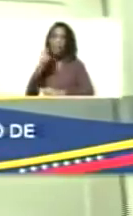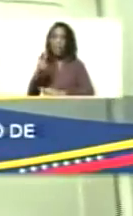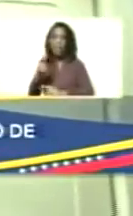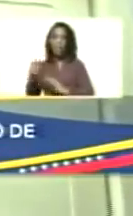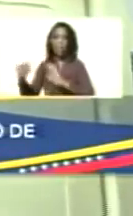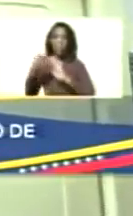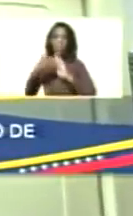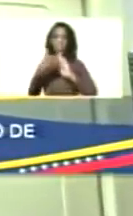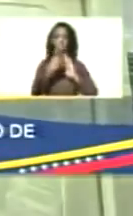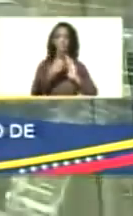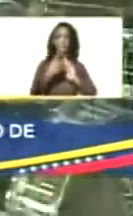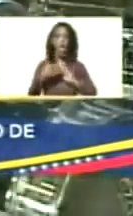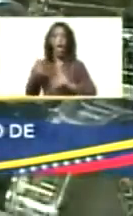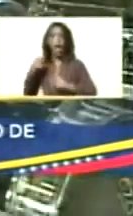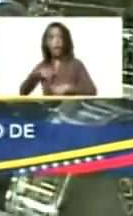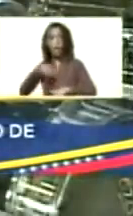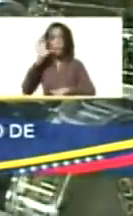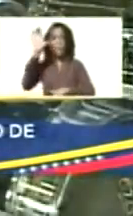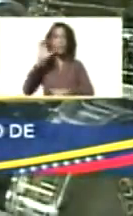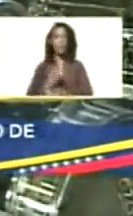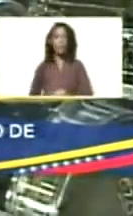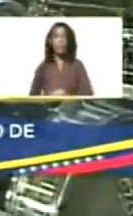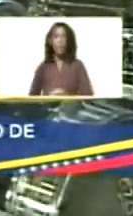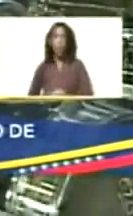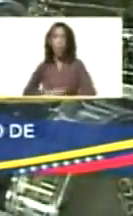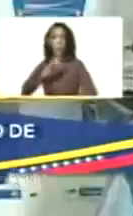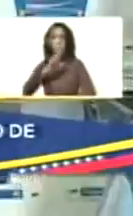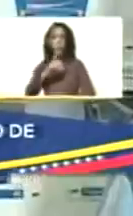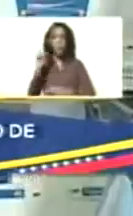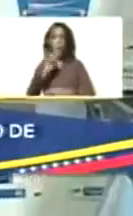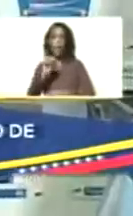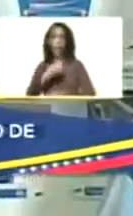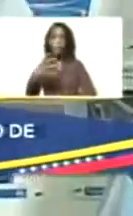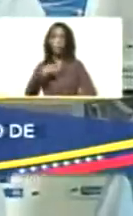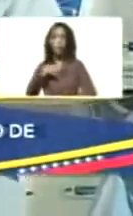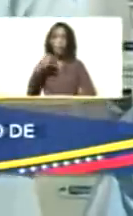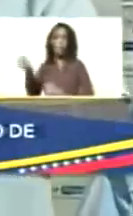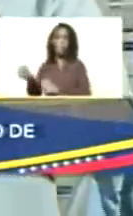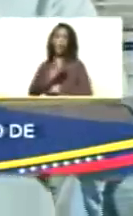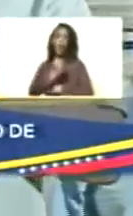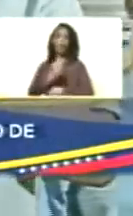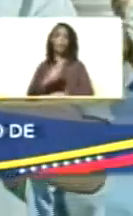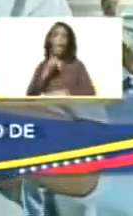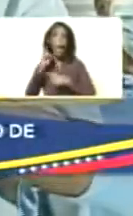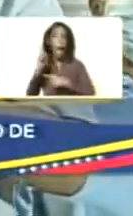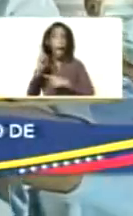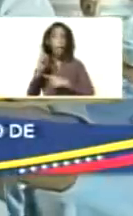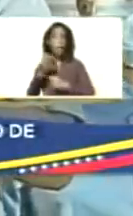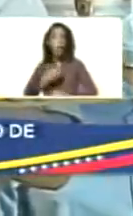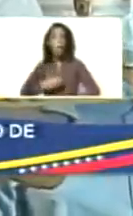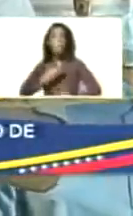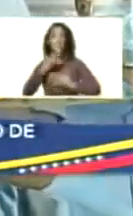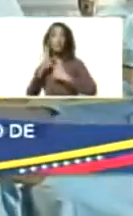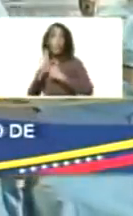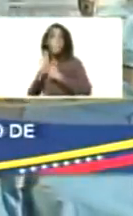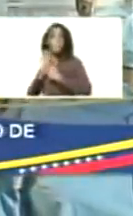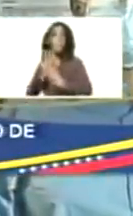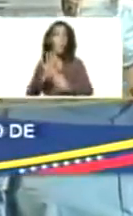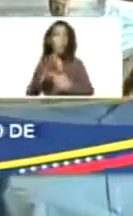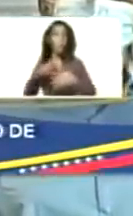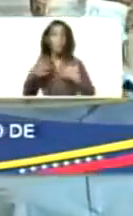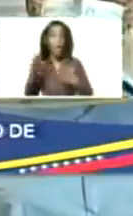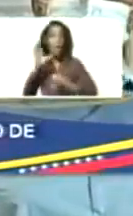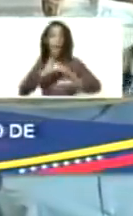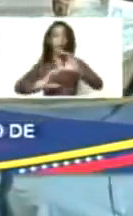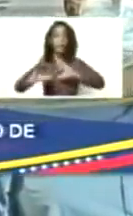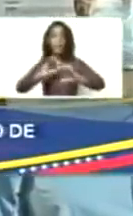coercitivas unilaterales contra nuestro país, criminales, que no nos podrán vencer. Ellos son la expresión de la